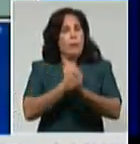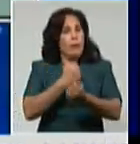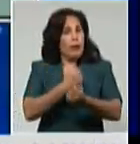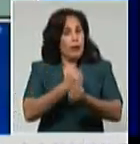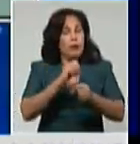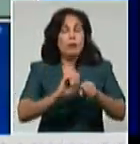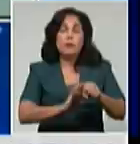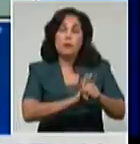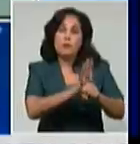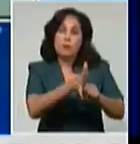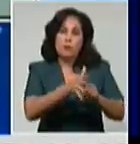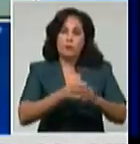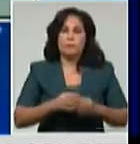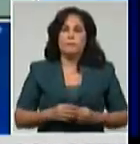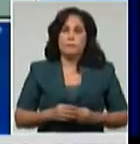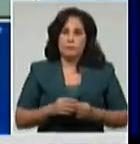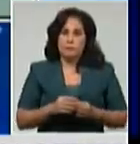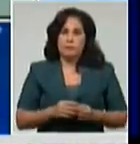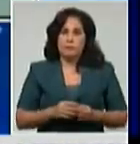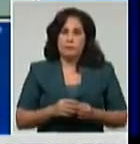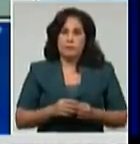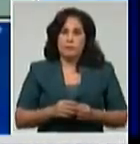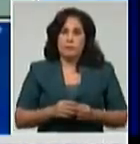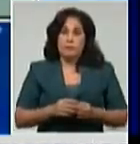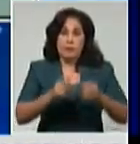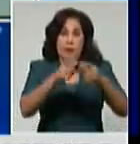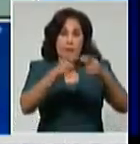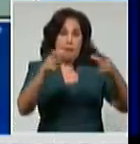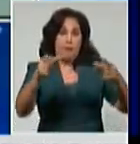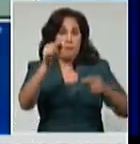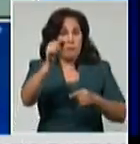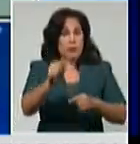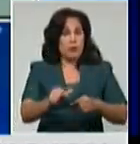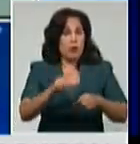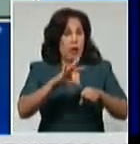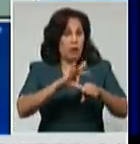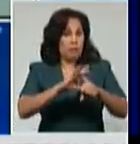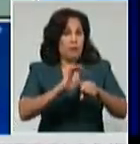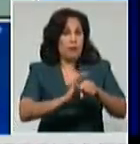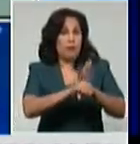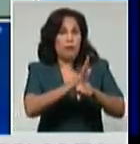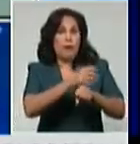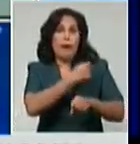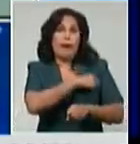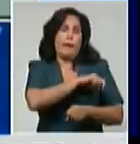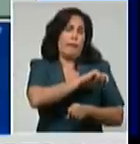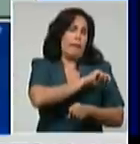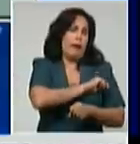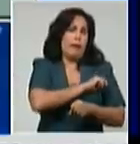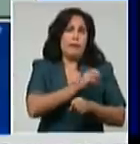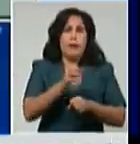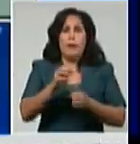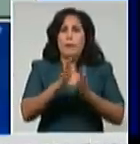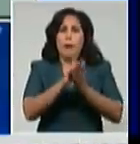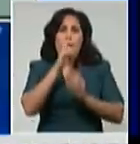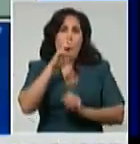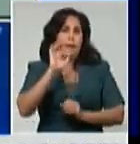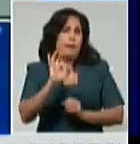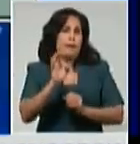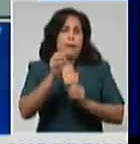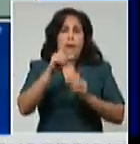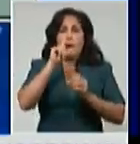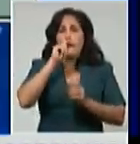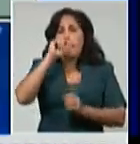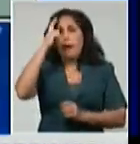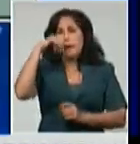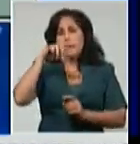enfermedad. Ahí el mayor número de casos en Madrid, Barcelona y en Córdoba, que es donde